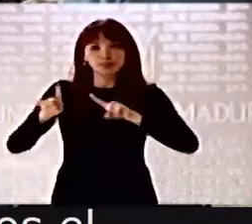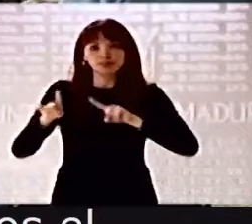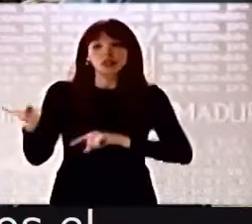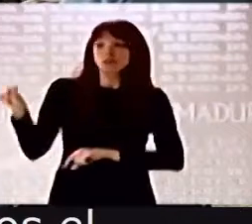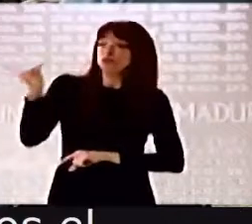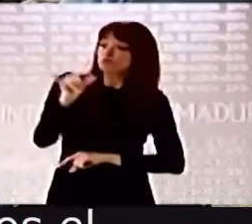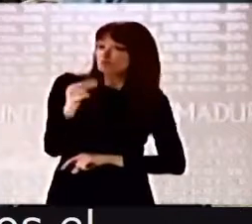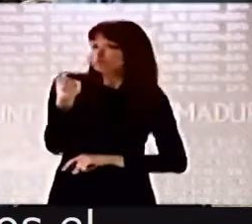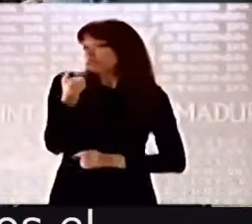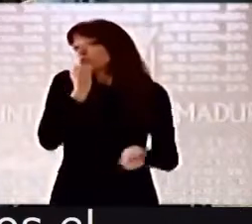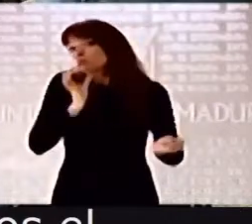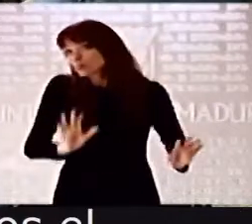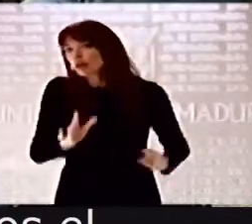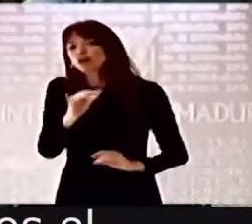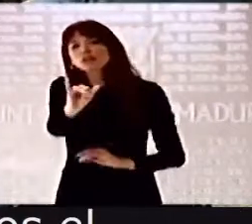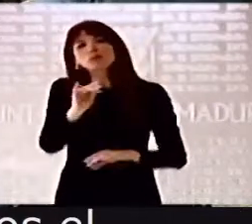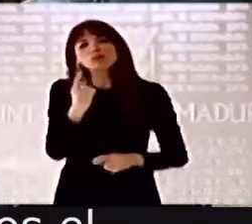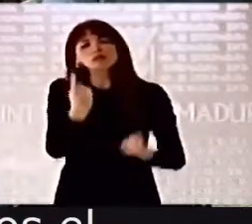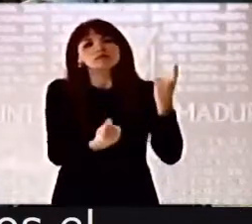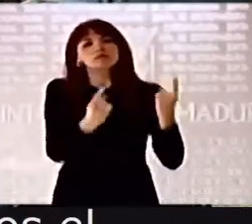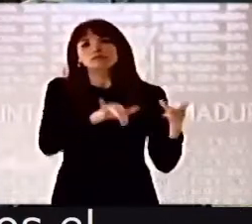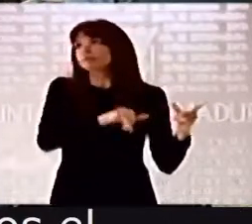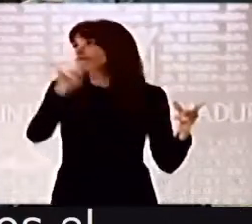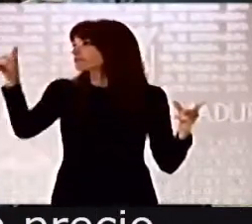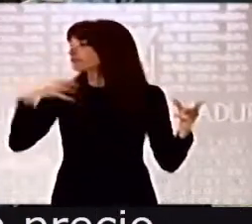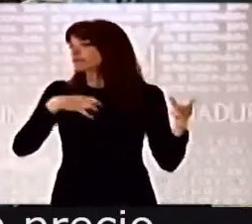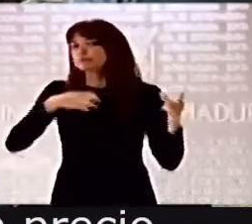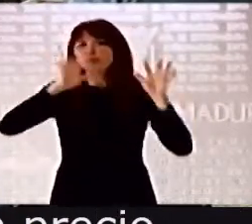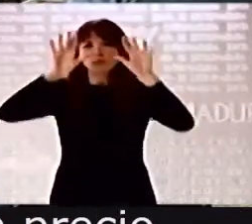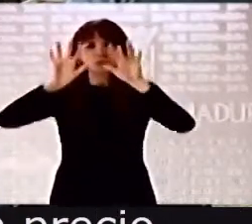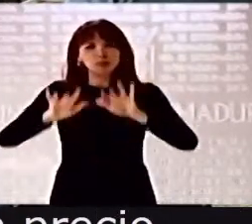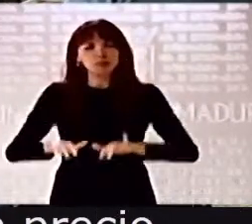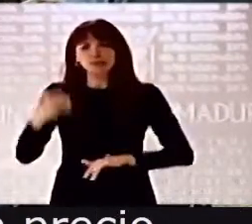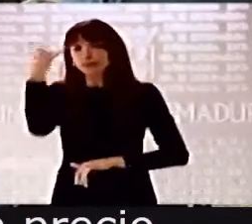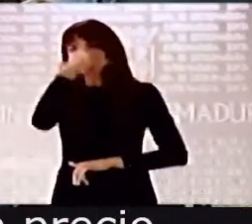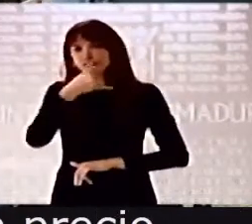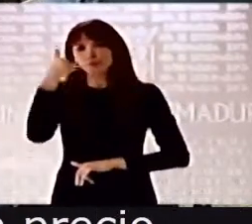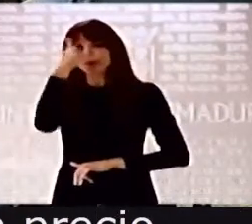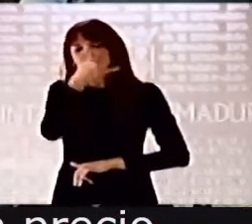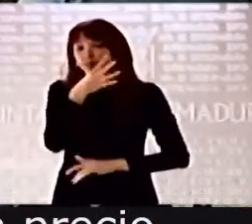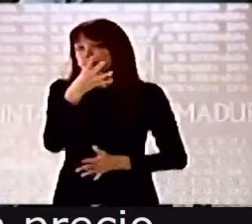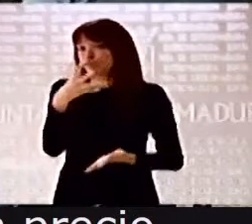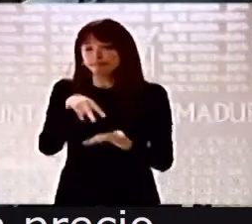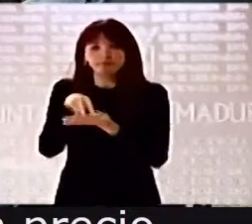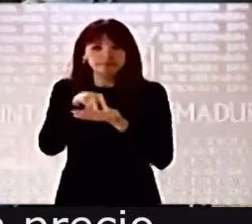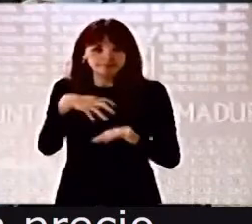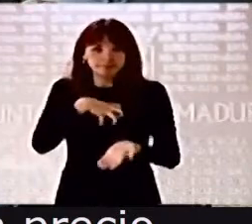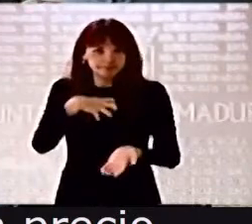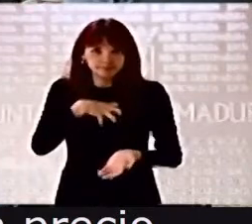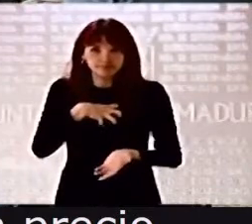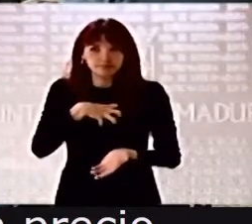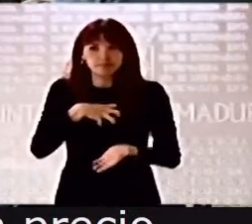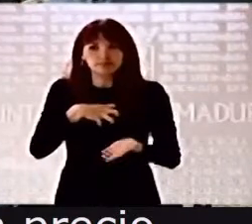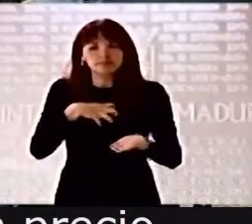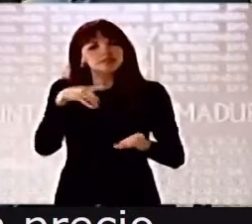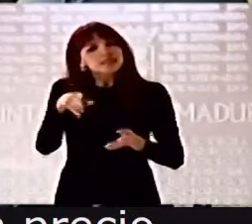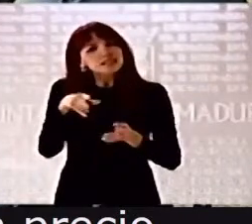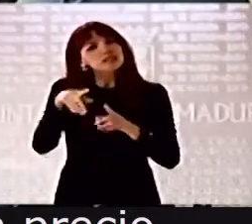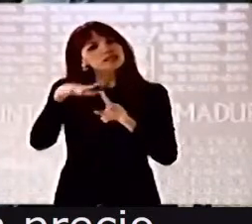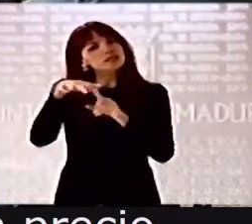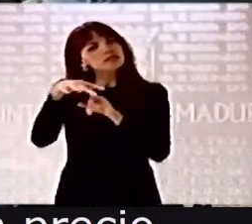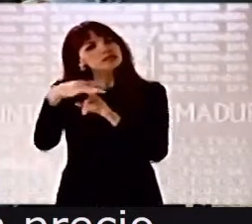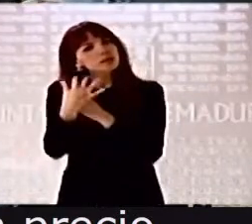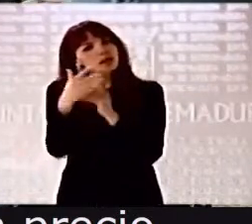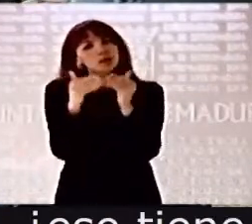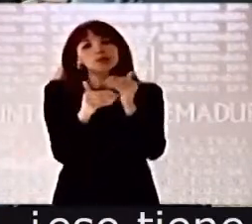precio razonable, pero muchos no pueden salir por el problema de las nieblas por una simple cuestión de ubicación. ¿Eso tiene solución a